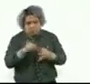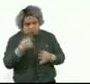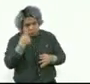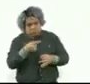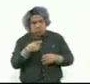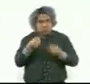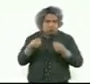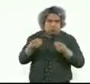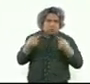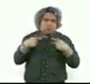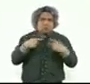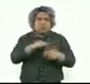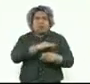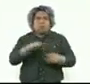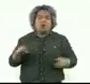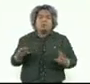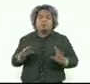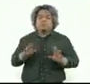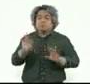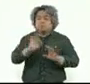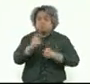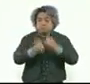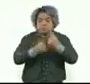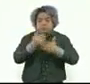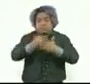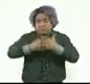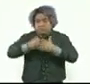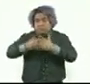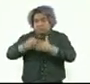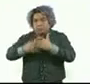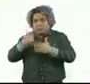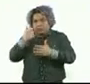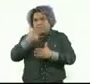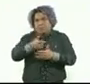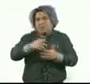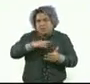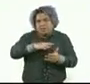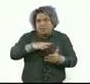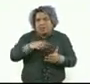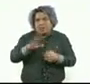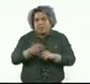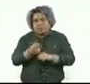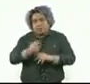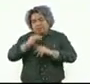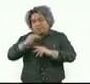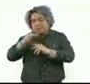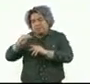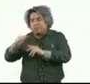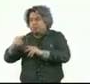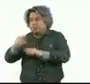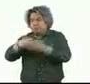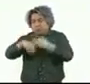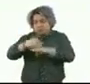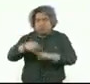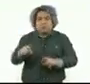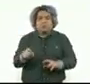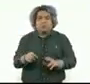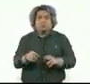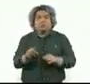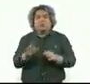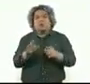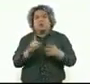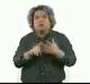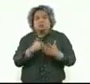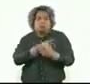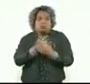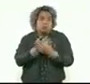todas las personas, inclusive los que no han ido, ahí les guardamos su vacuna porque nos dieron la cantidad completa para todo el grupo de edad, y